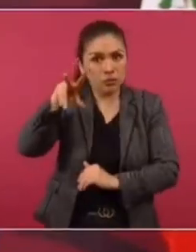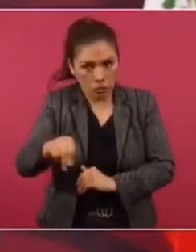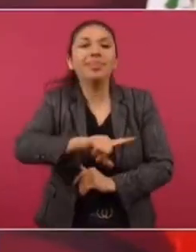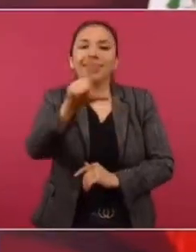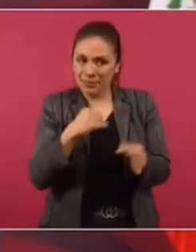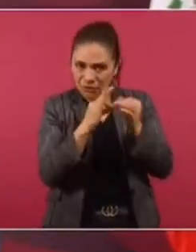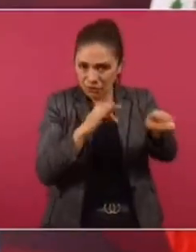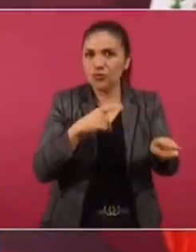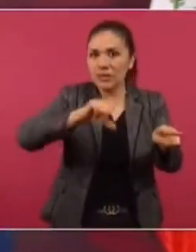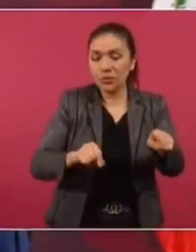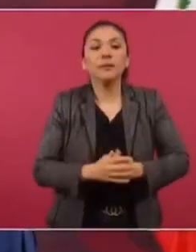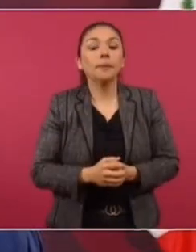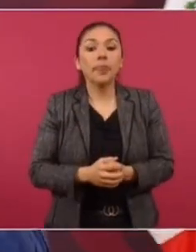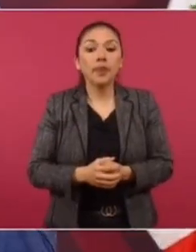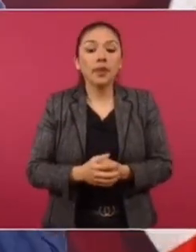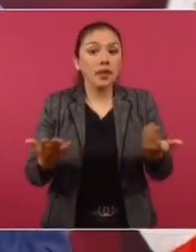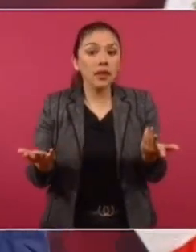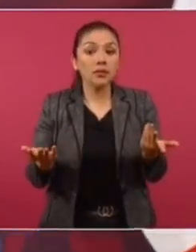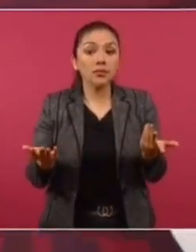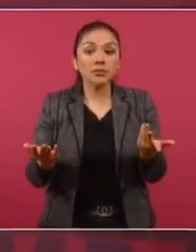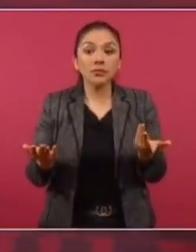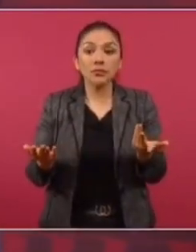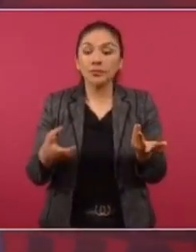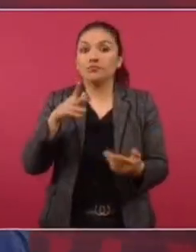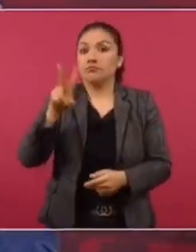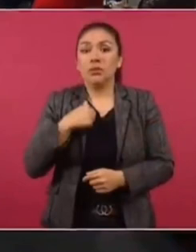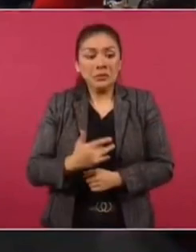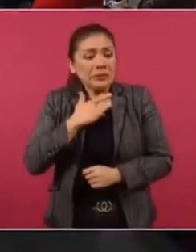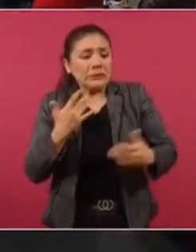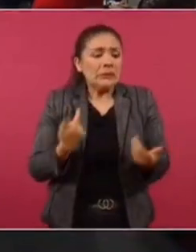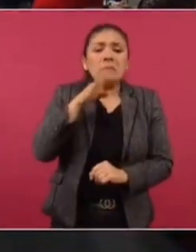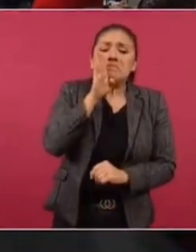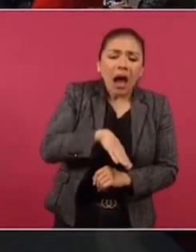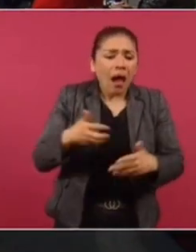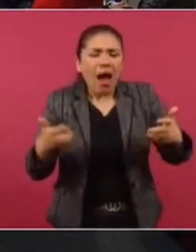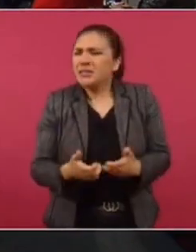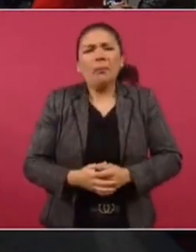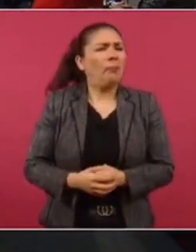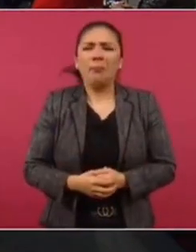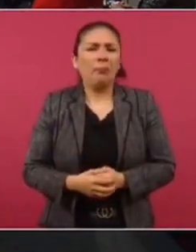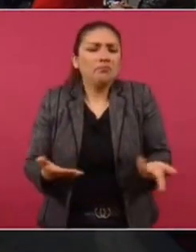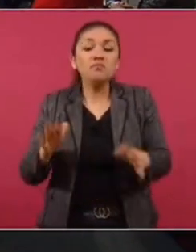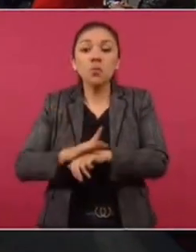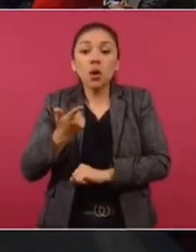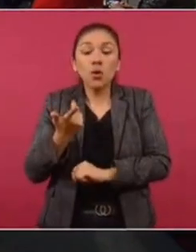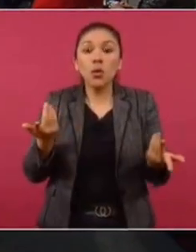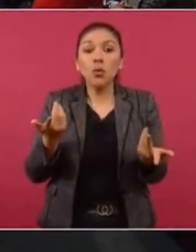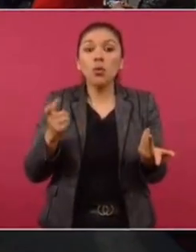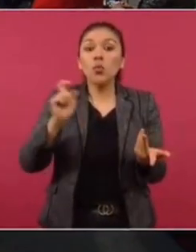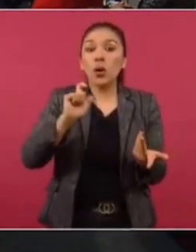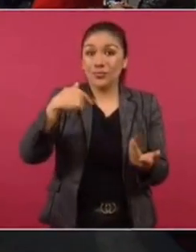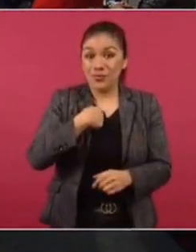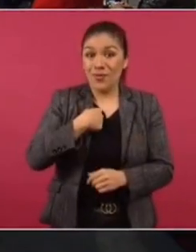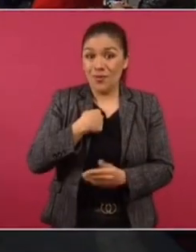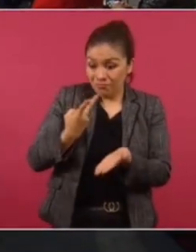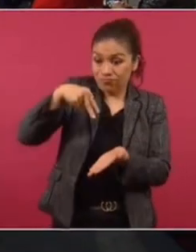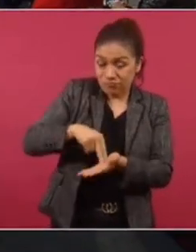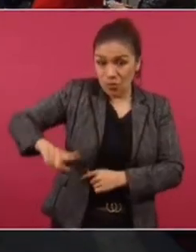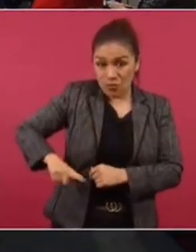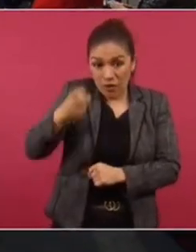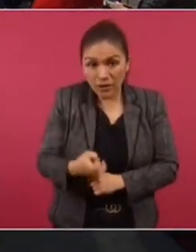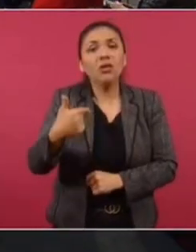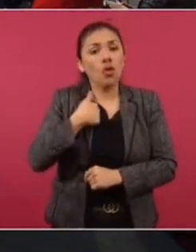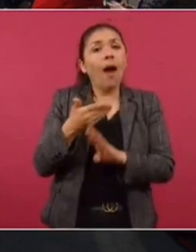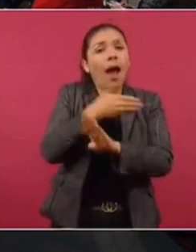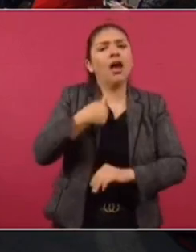contigo. Gracias. Entonces, no me puedo sentir mal. Porque desde que estoy en el gobierno, estoy cumpliendo